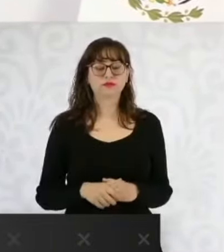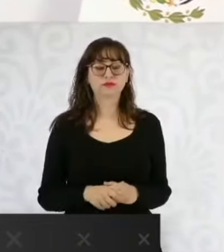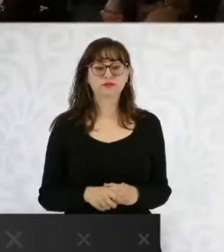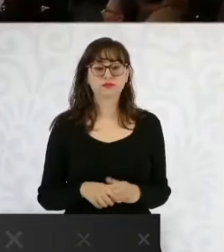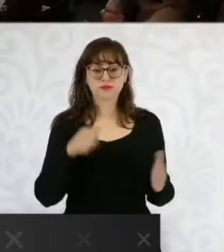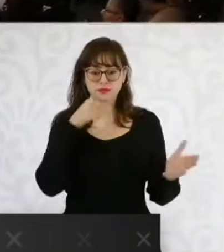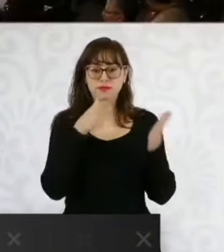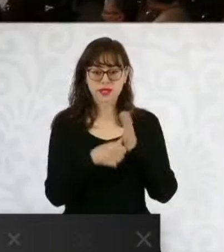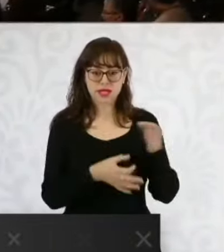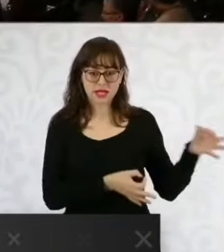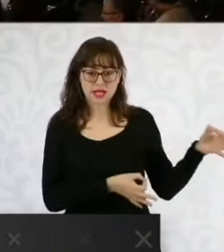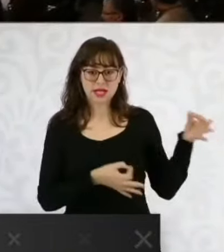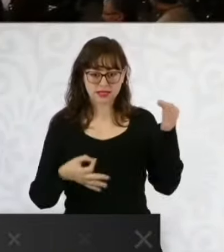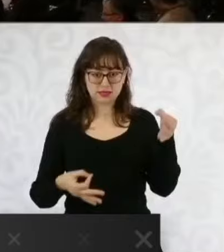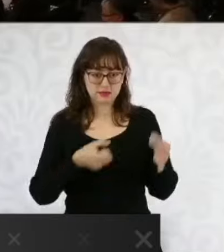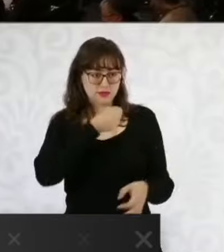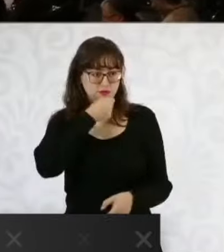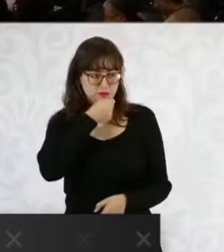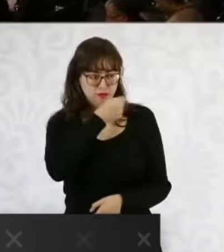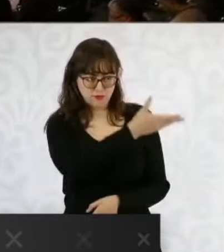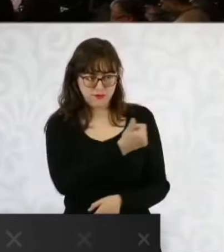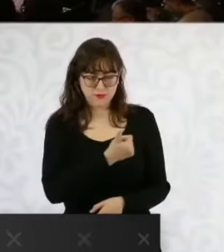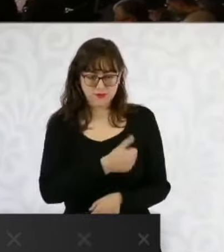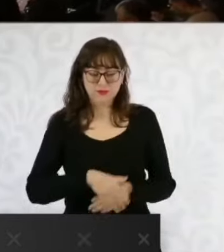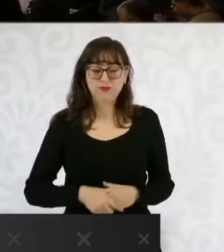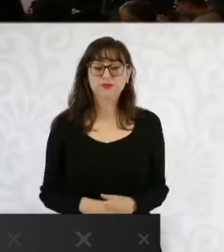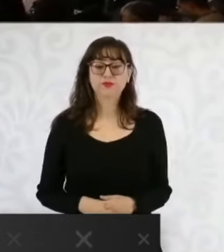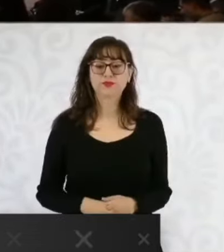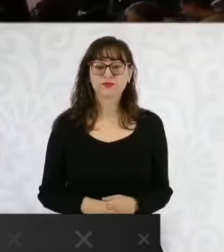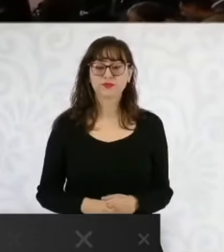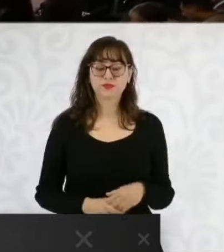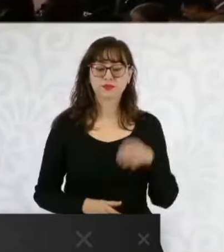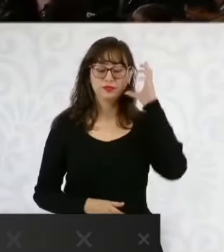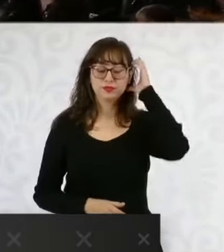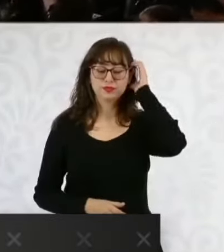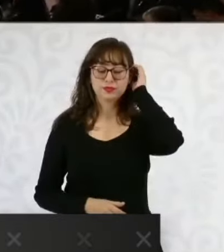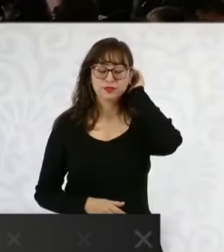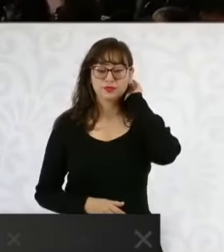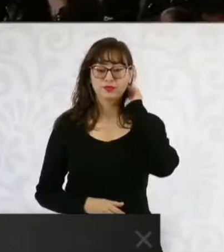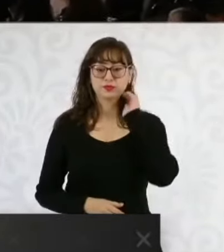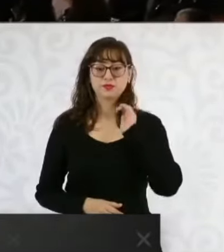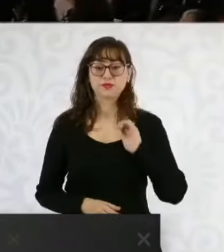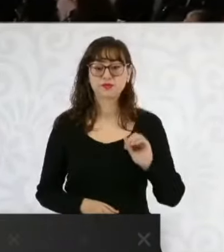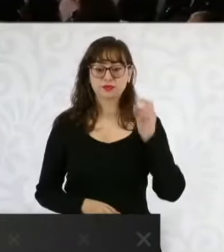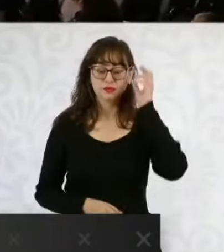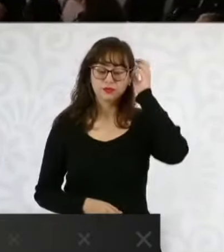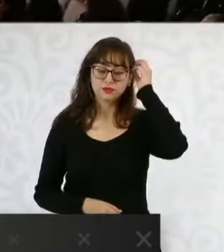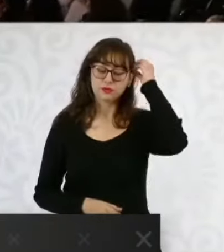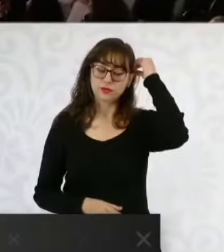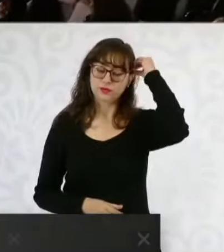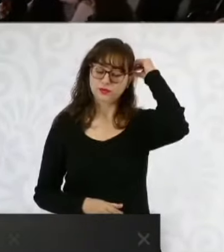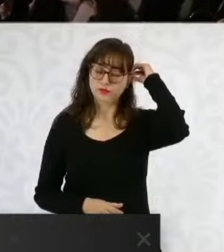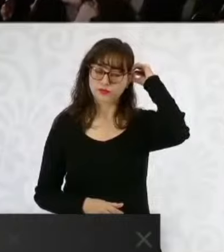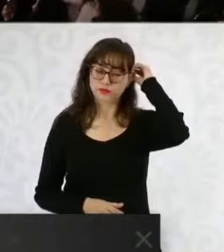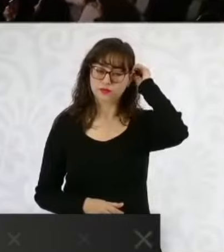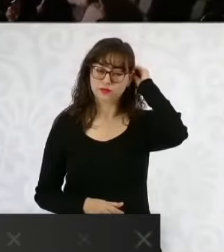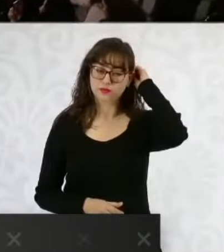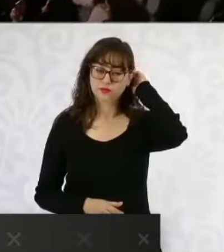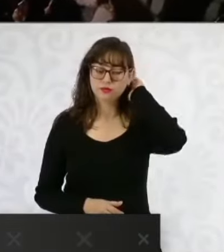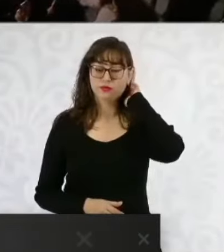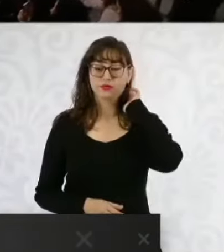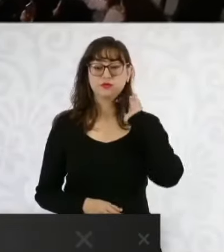que siento siento que nos estamos poniendo patadas con Sansón Me parece que hay que torear a